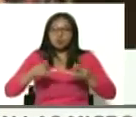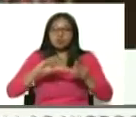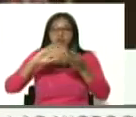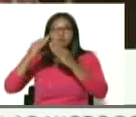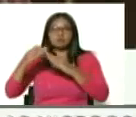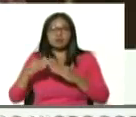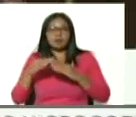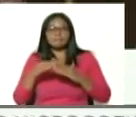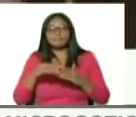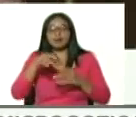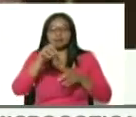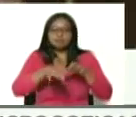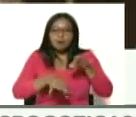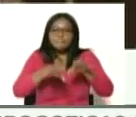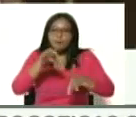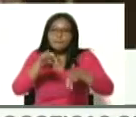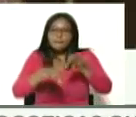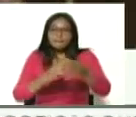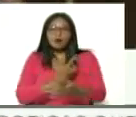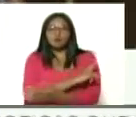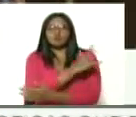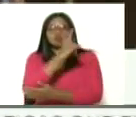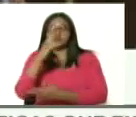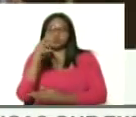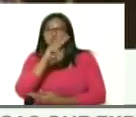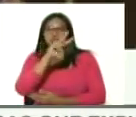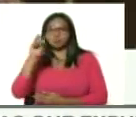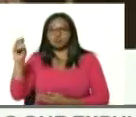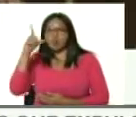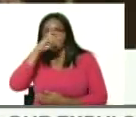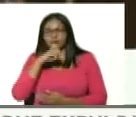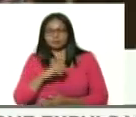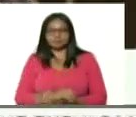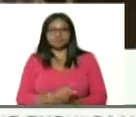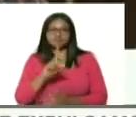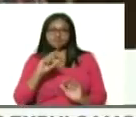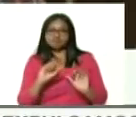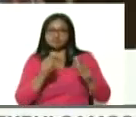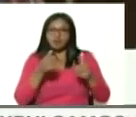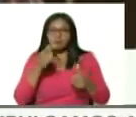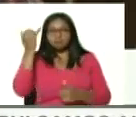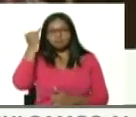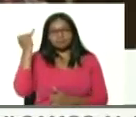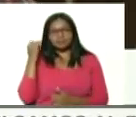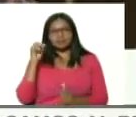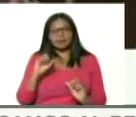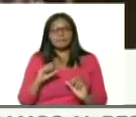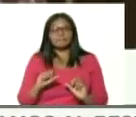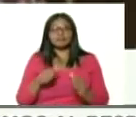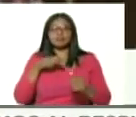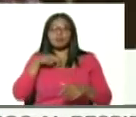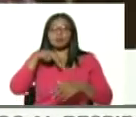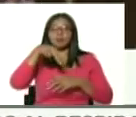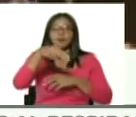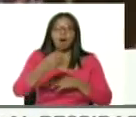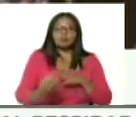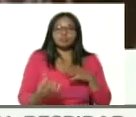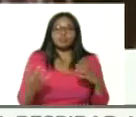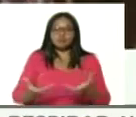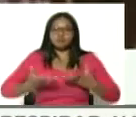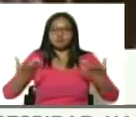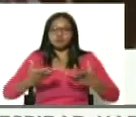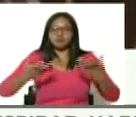para sembrar un bosque bicentenario. También surgió la idea del recorrido del fuego patrio, presidente. Así como hacemos en los